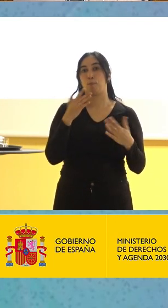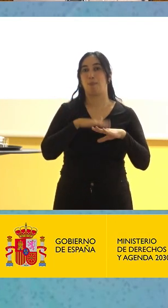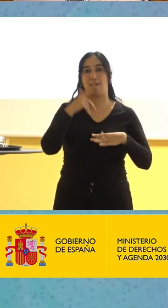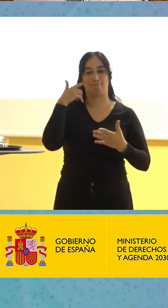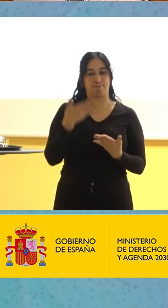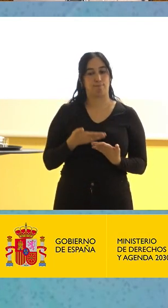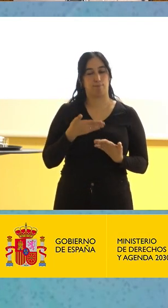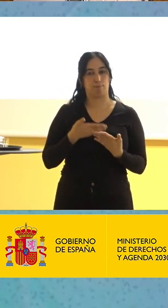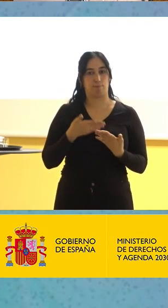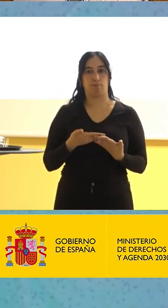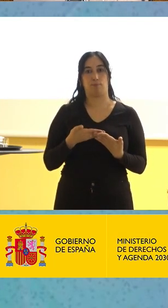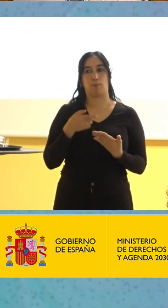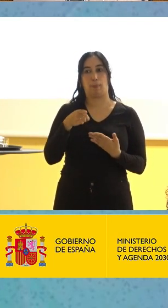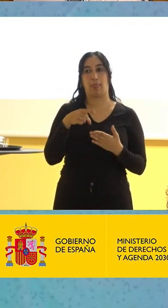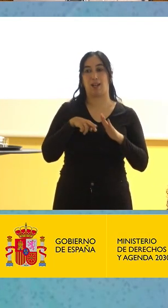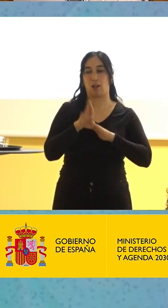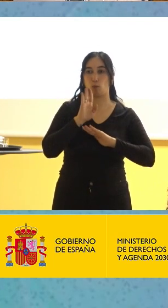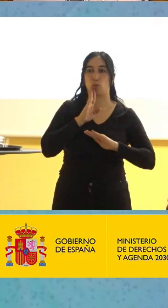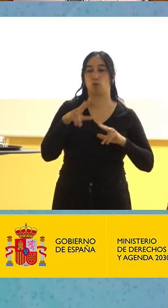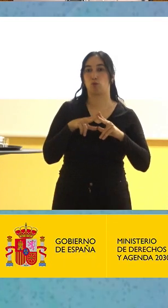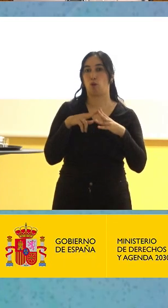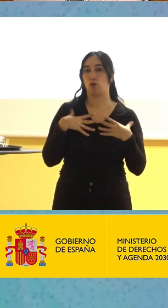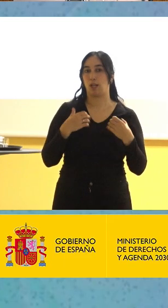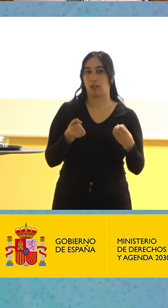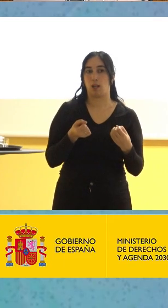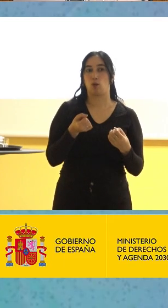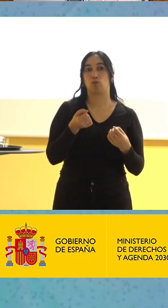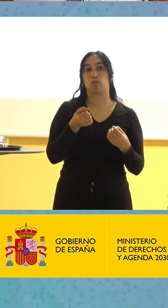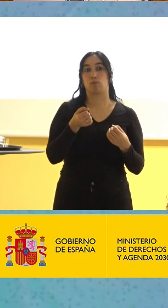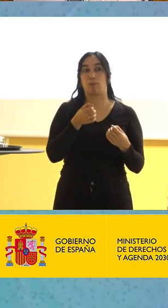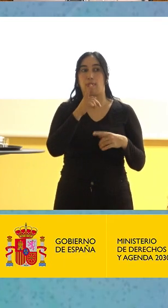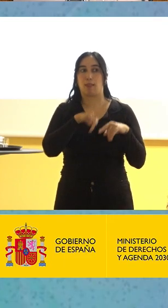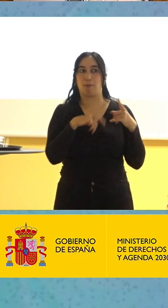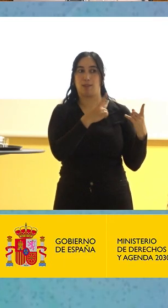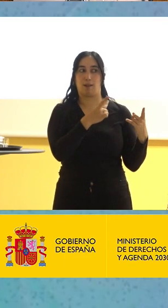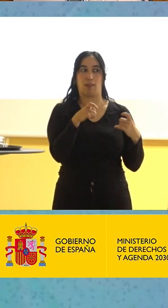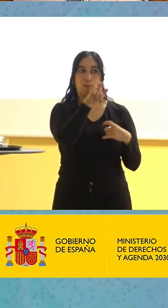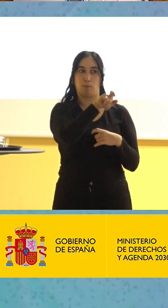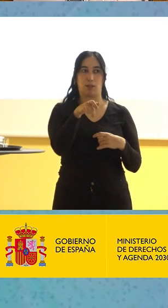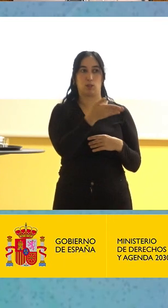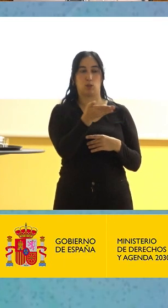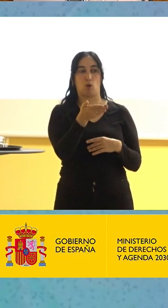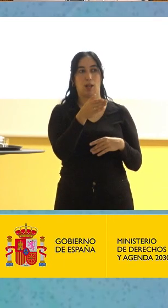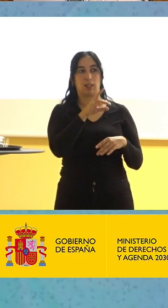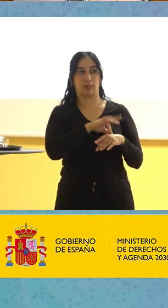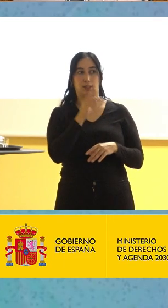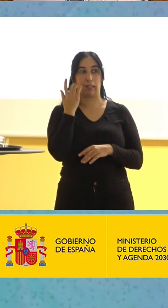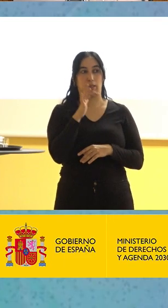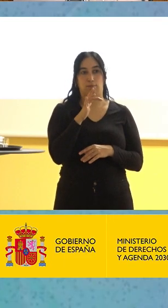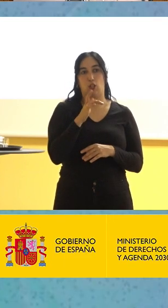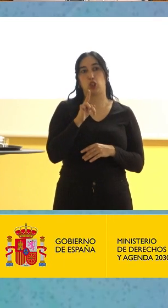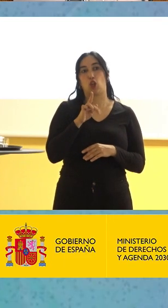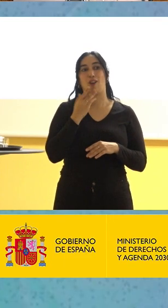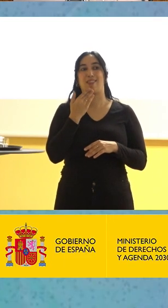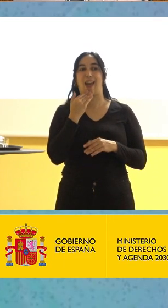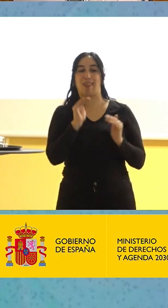garantice esos recursos sociosanitarios por las necesidades de las personas con ERR más allá de la edad